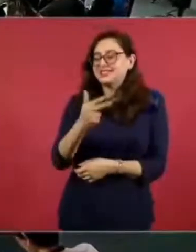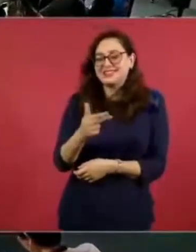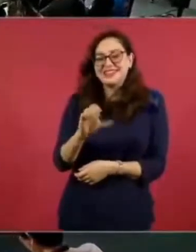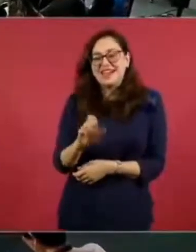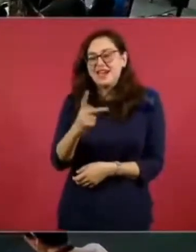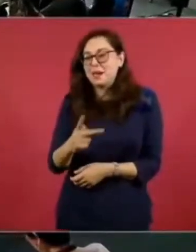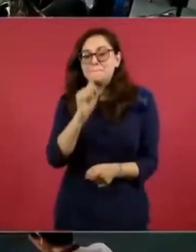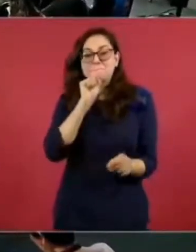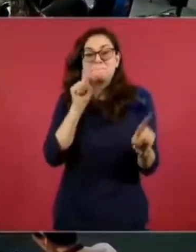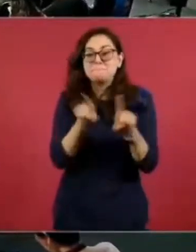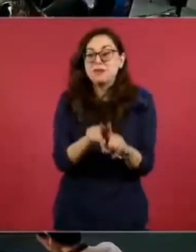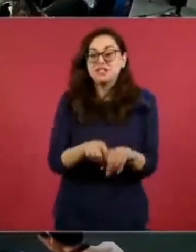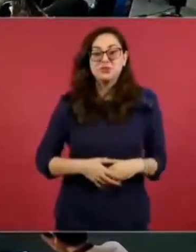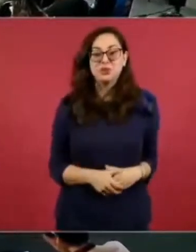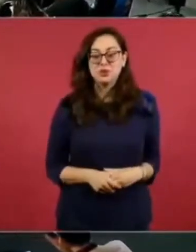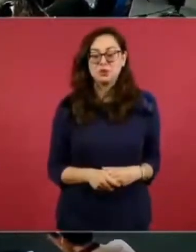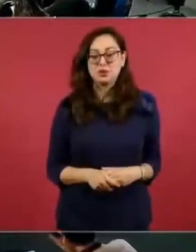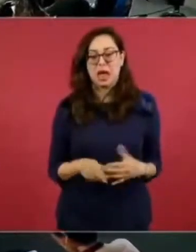el sexenio pasado.